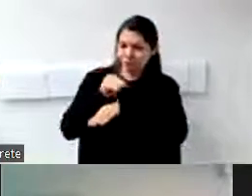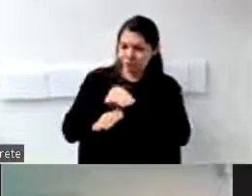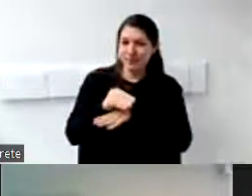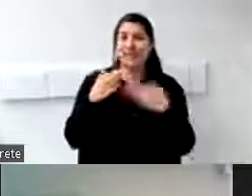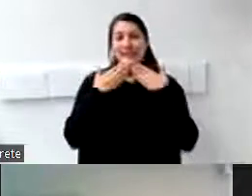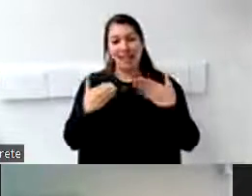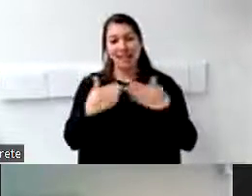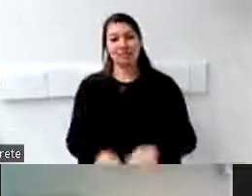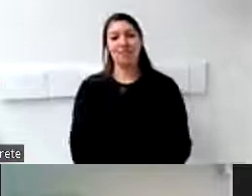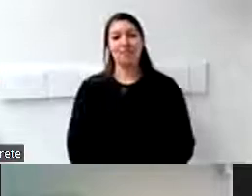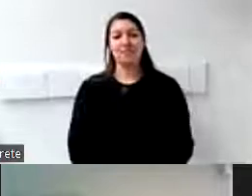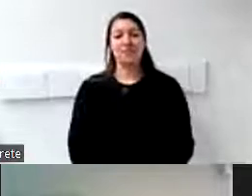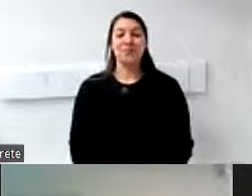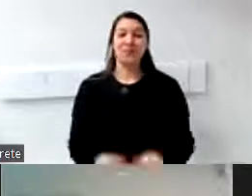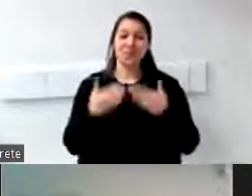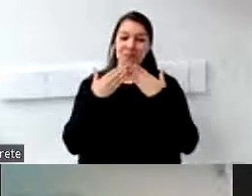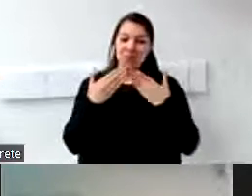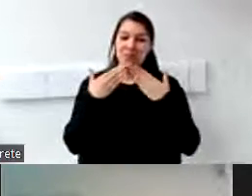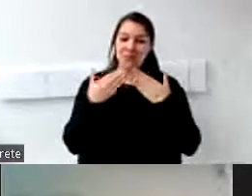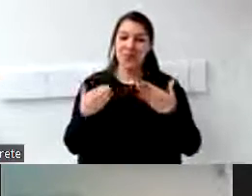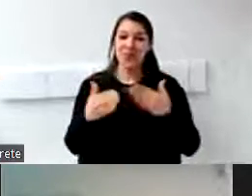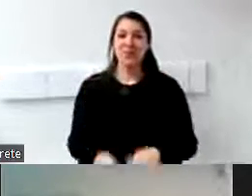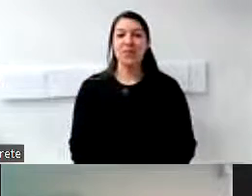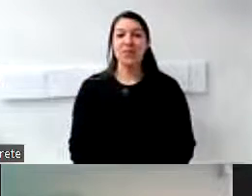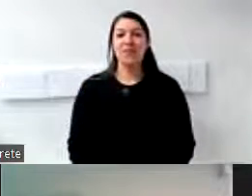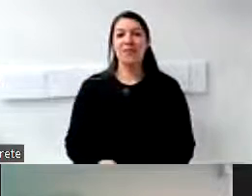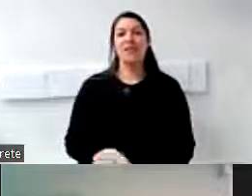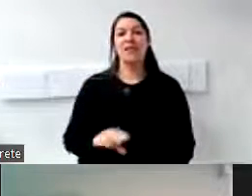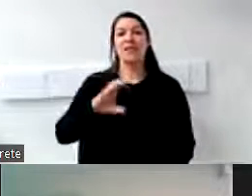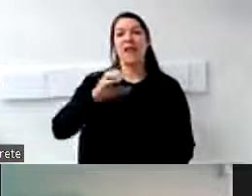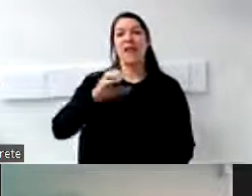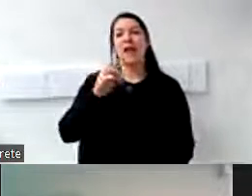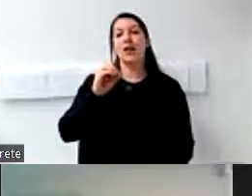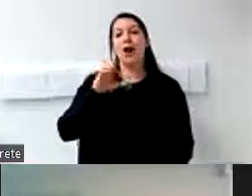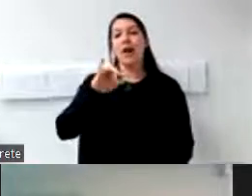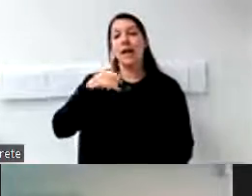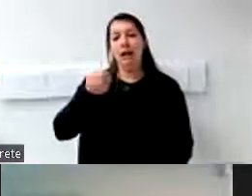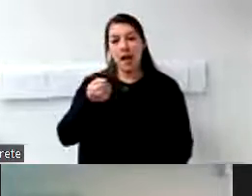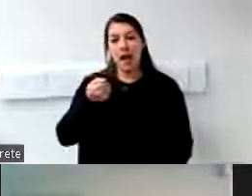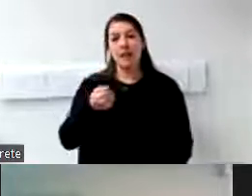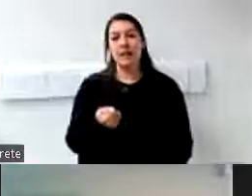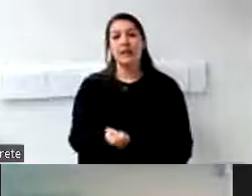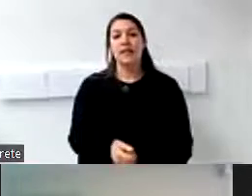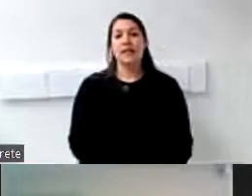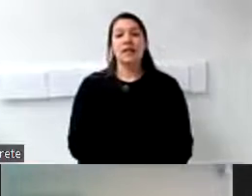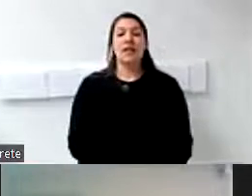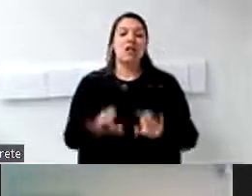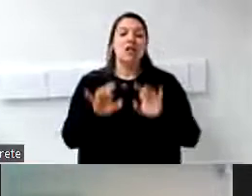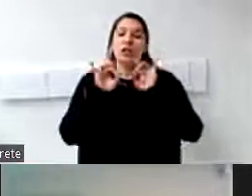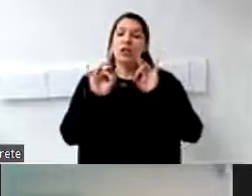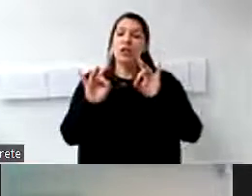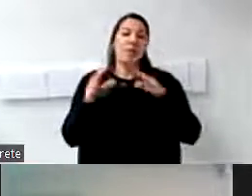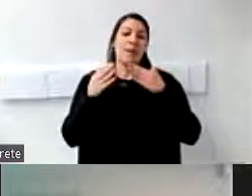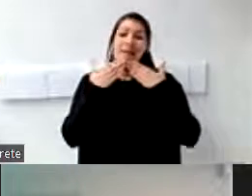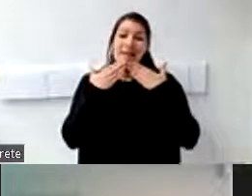gracias. Bien, muchas gracias. Carolina Rey está pidiendo la palabra. Buenas, solamente agradecer.